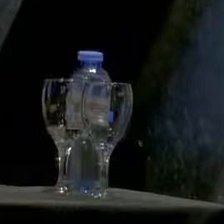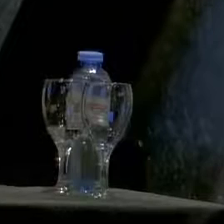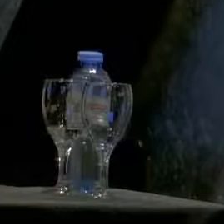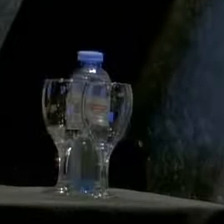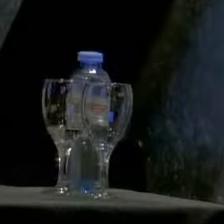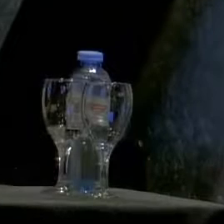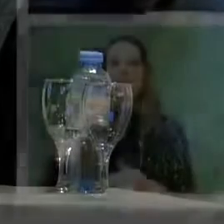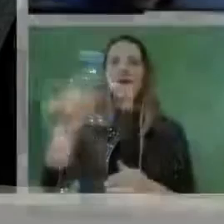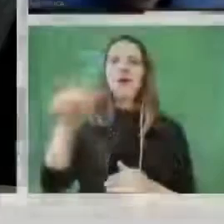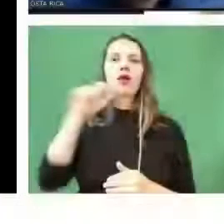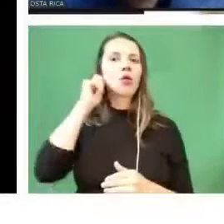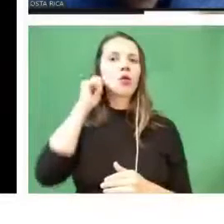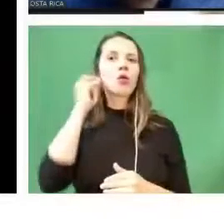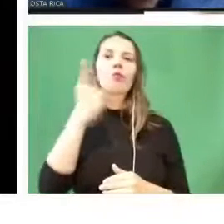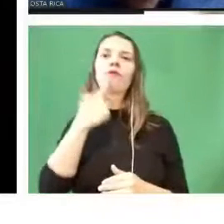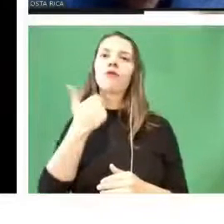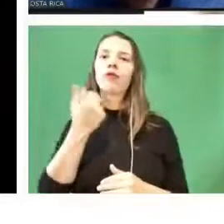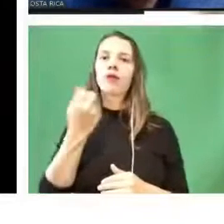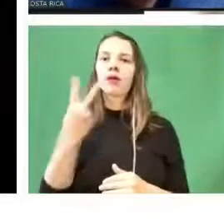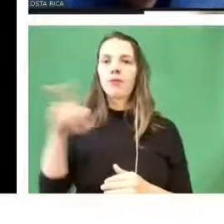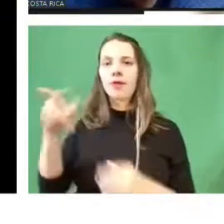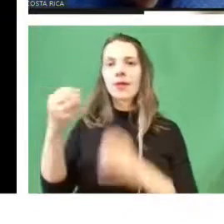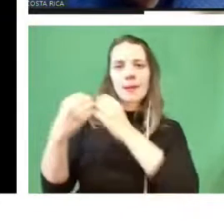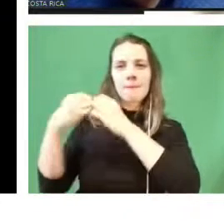tu estructura organizativa. Adelante.